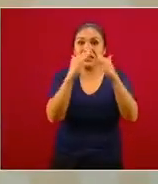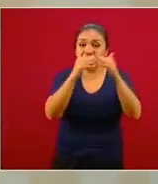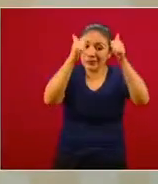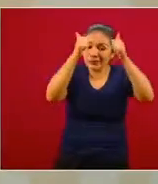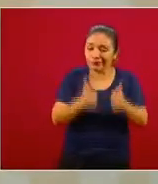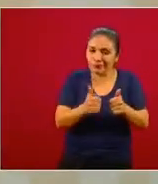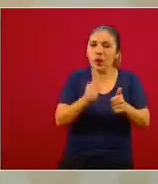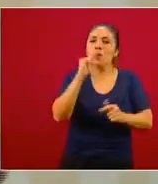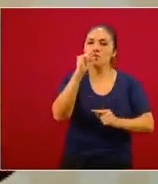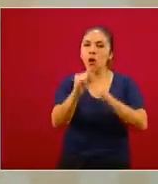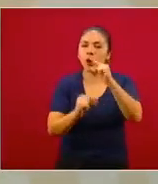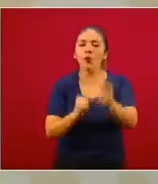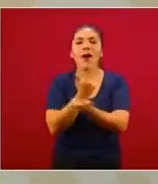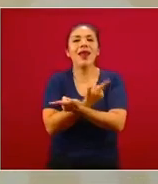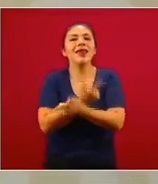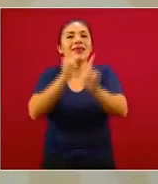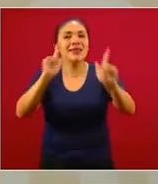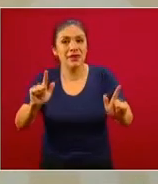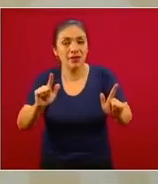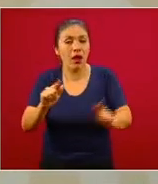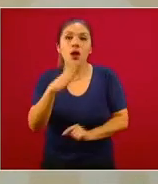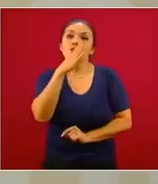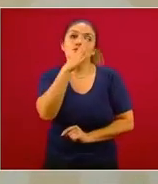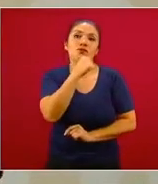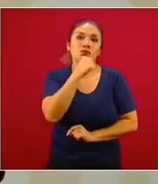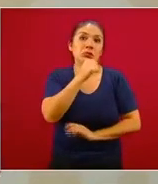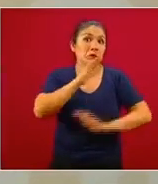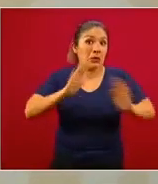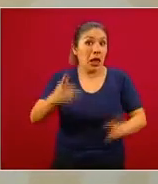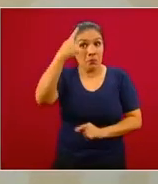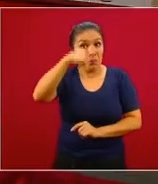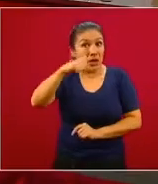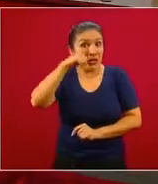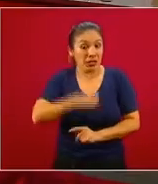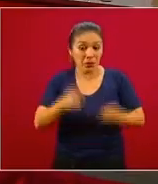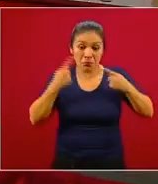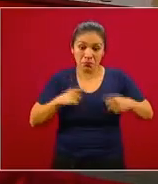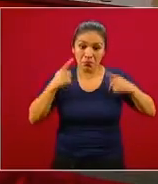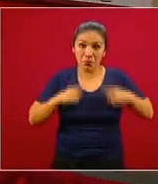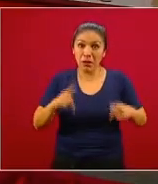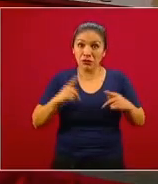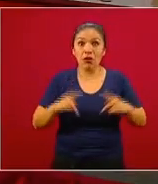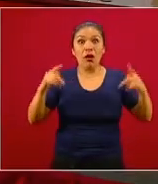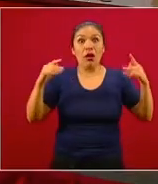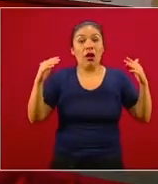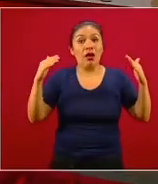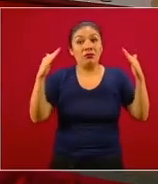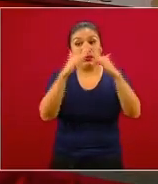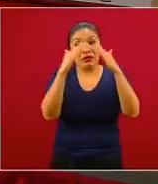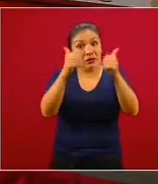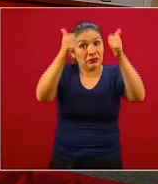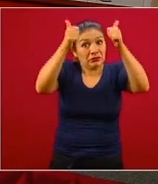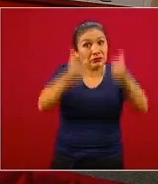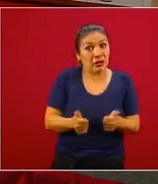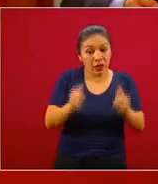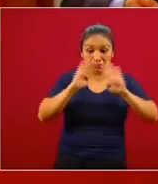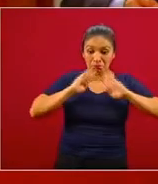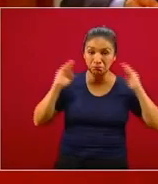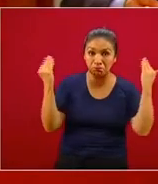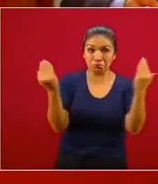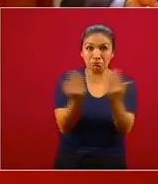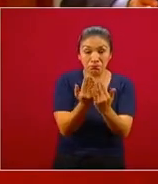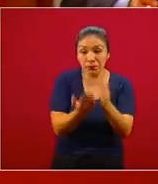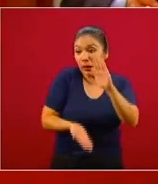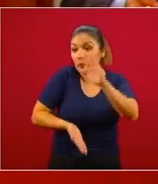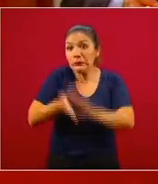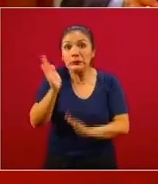slowly actividades. liberate, slowly No se puede free our mantener activities. We can't perpetuamente una just sociedad suddenly en este have, estado we de can't have people in